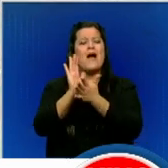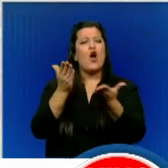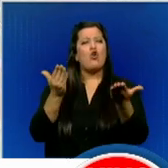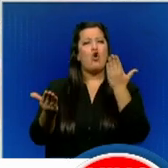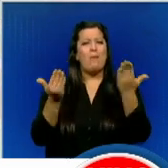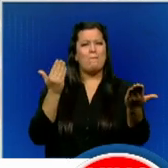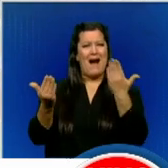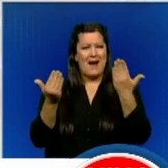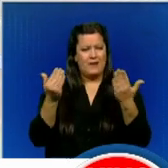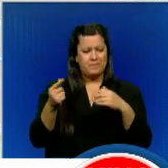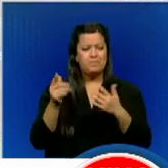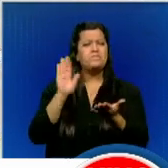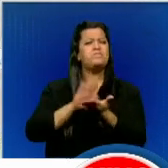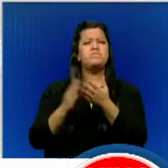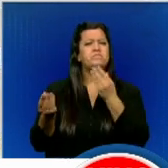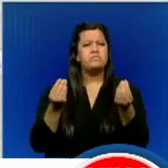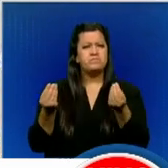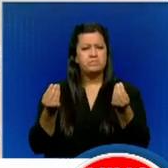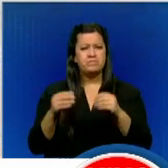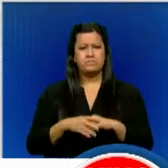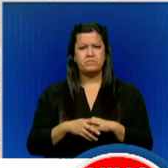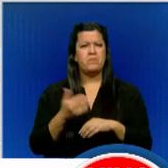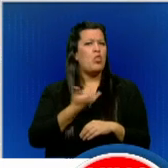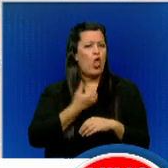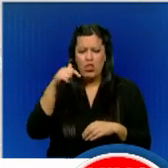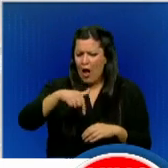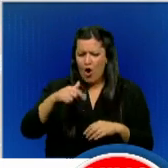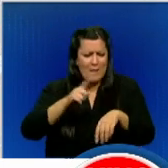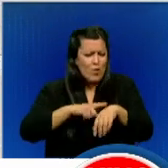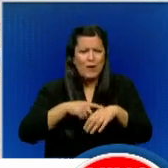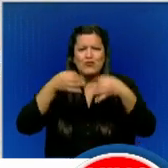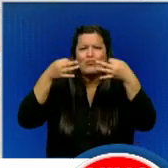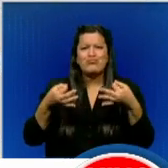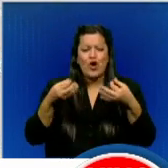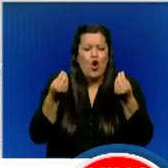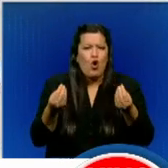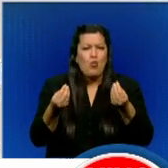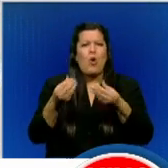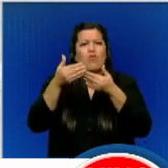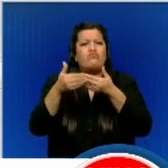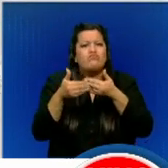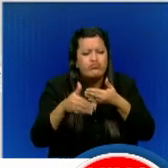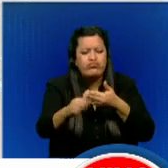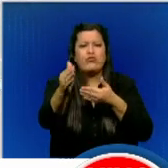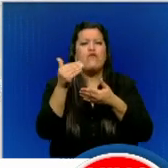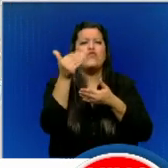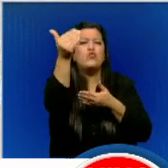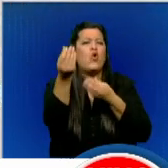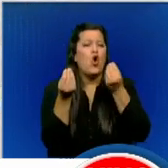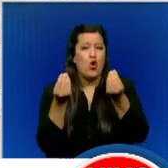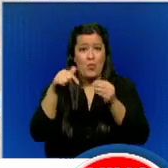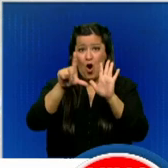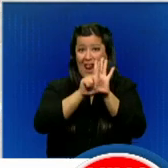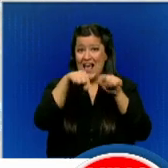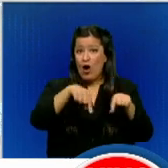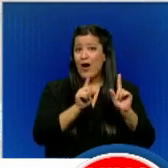respecto a a donde estamos parados y hacia dónde vamos la ley vigente hoy es la